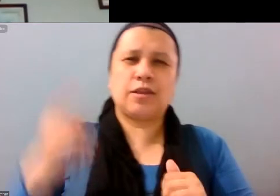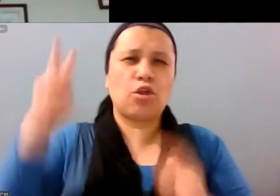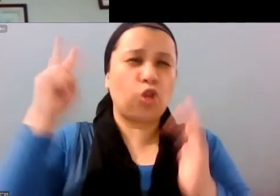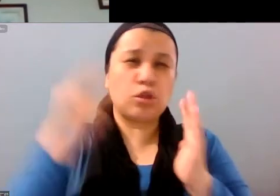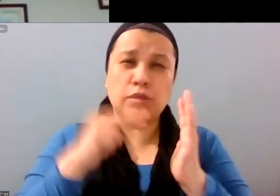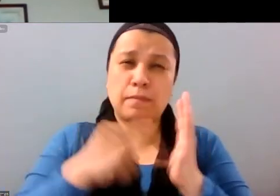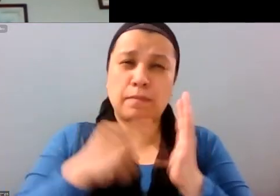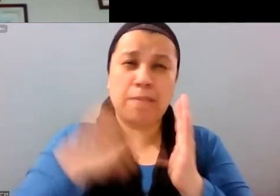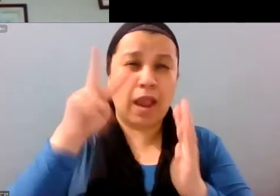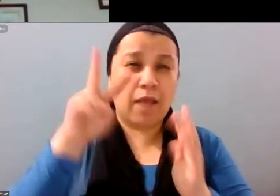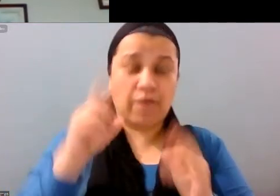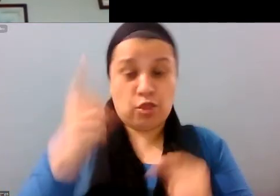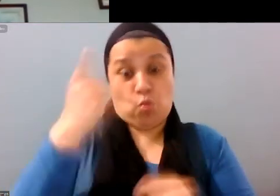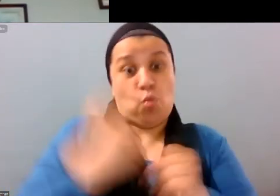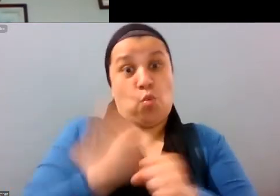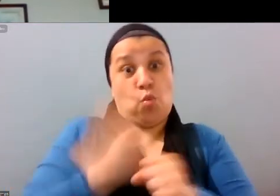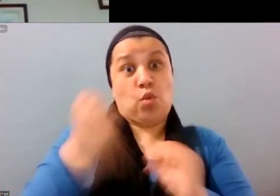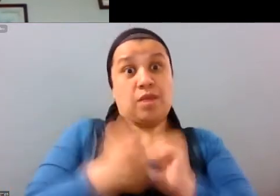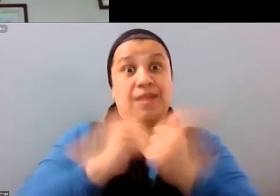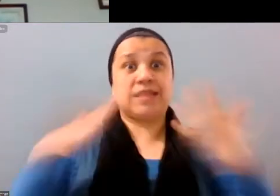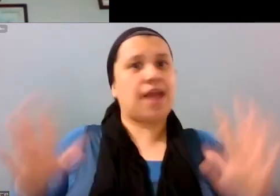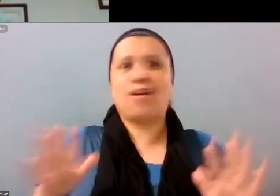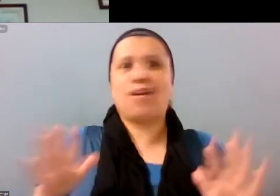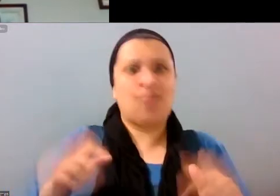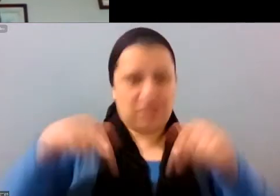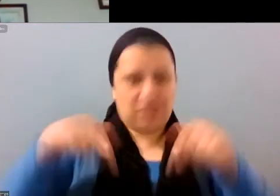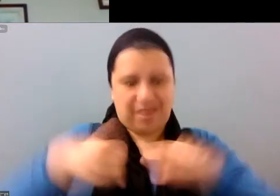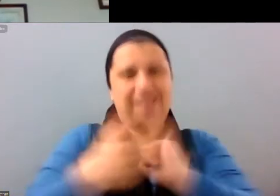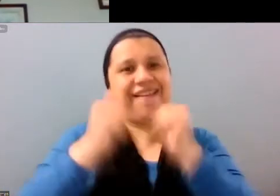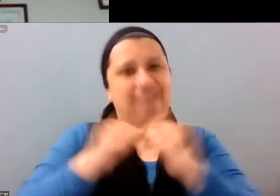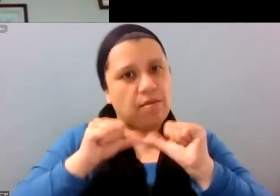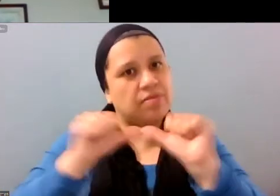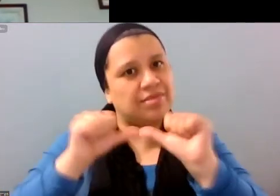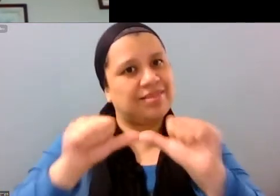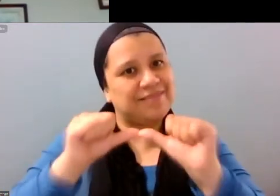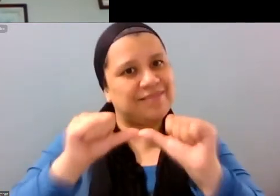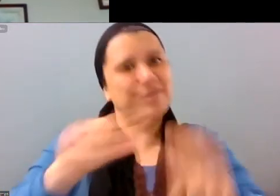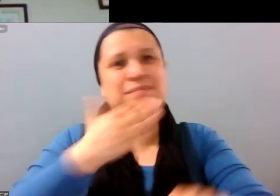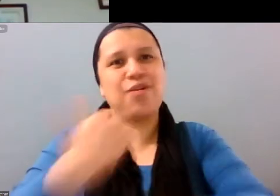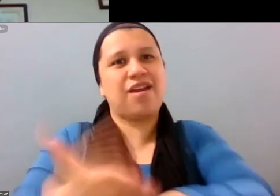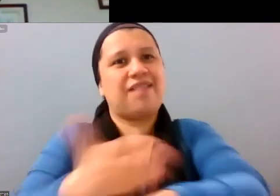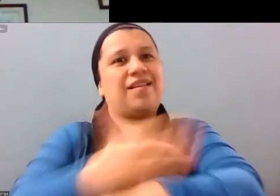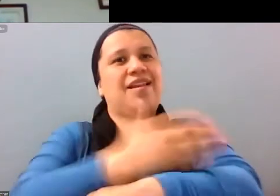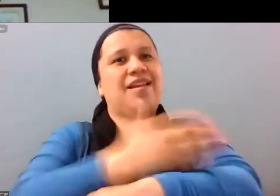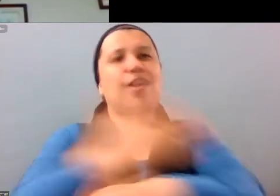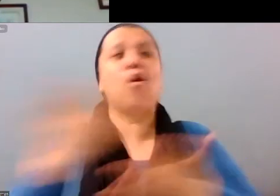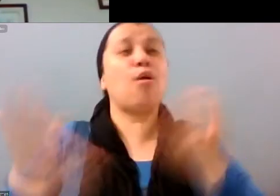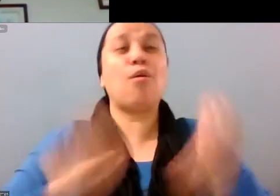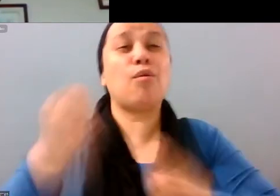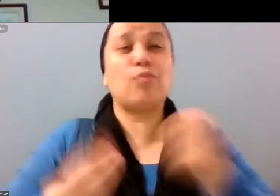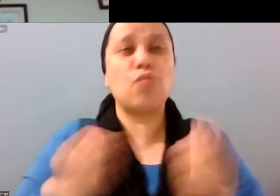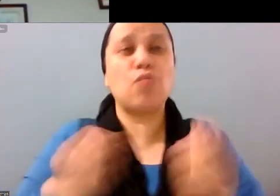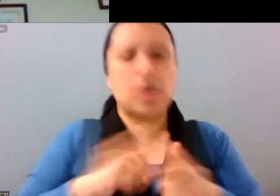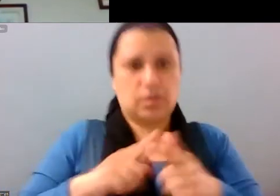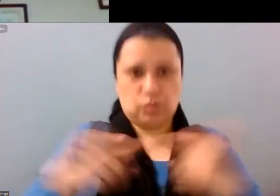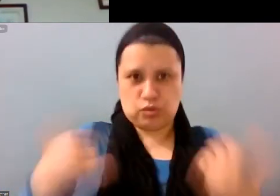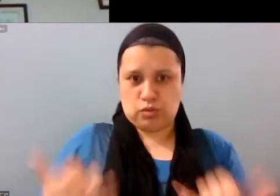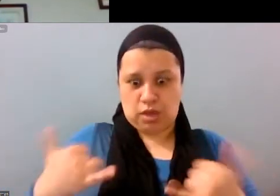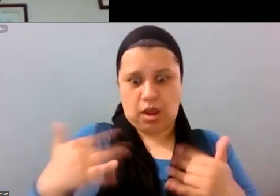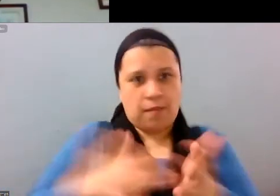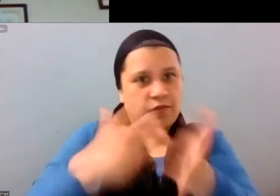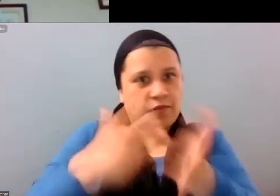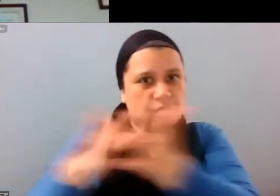incorporar muchos de esos elementos de cambio para mejorar de aquí en adelante y cómo hacerlo pues aprovechando todas las posibilidades de